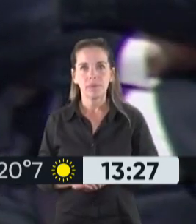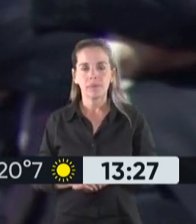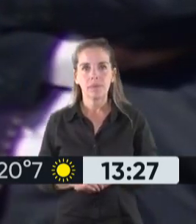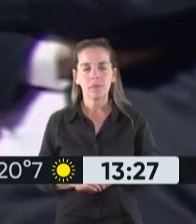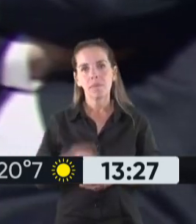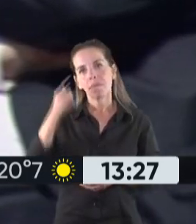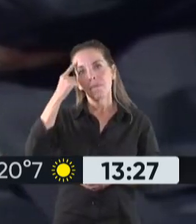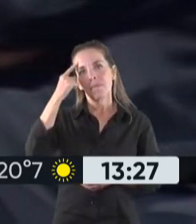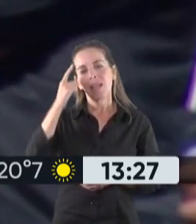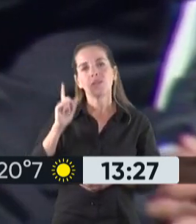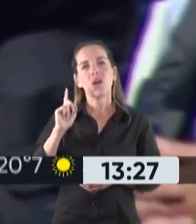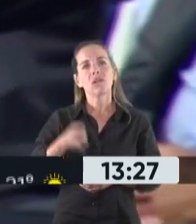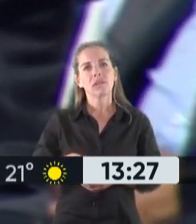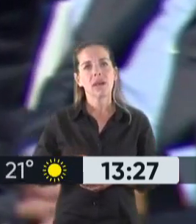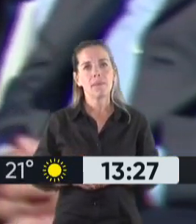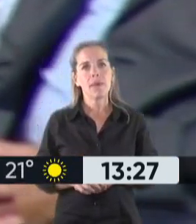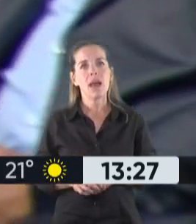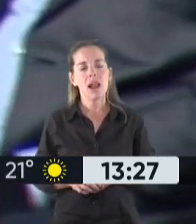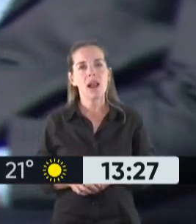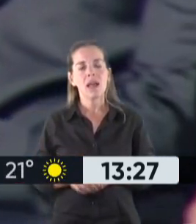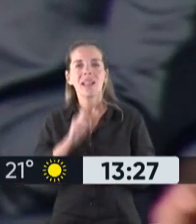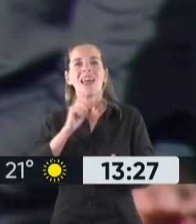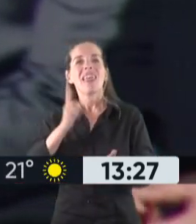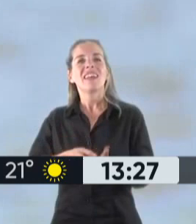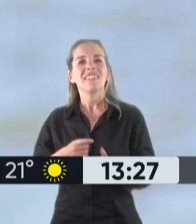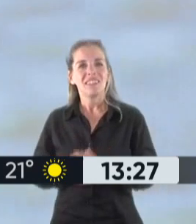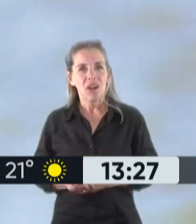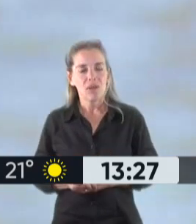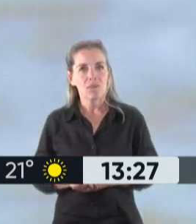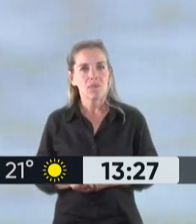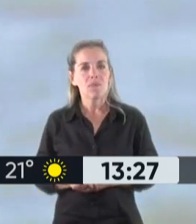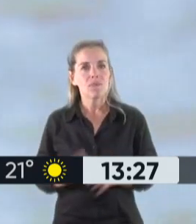Creo que también esta decisión